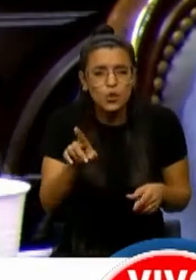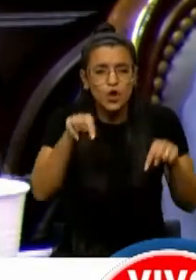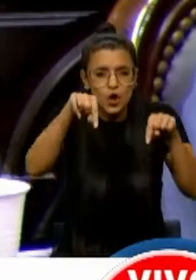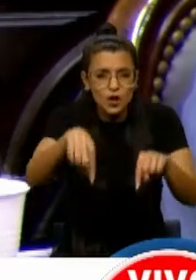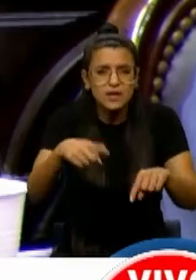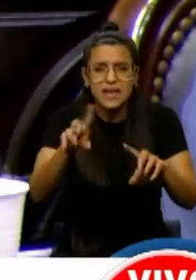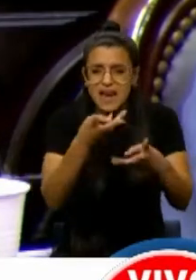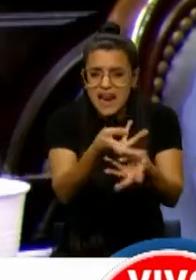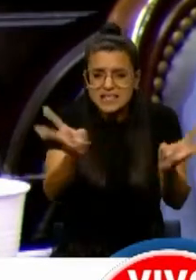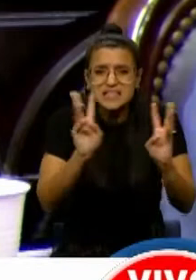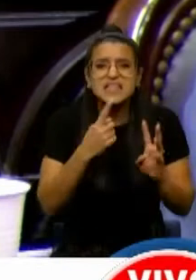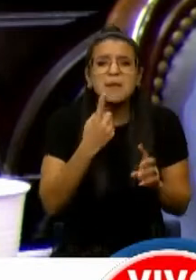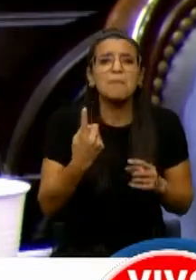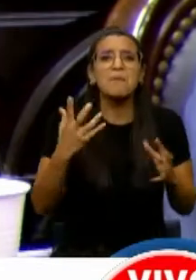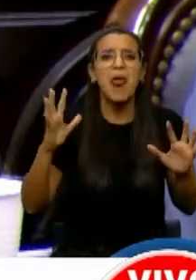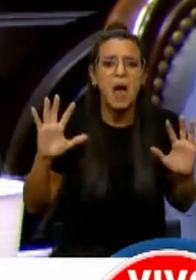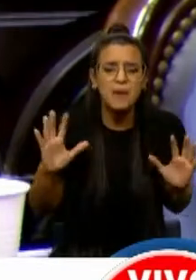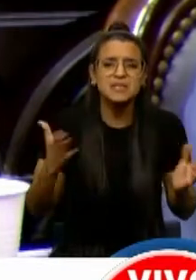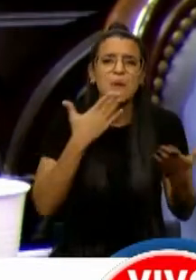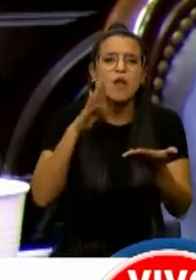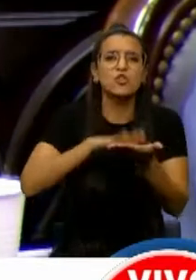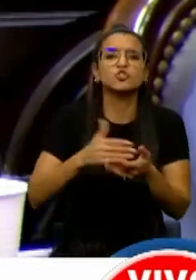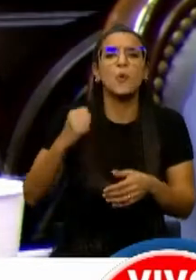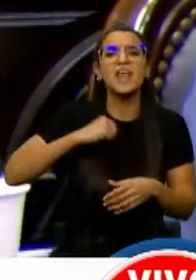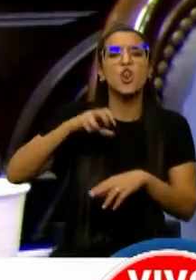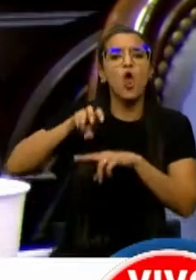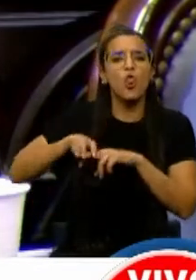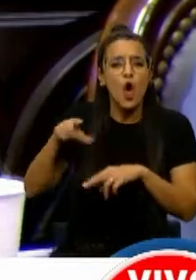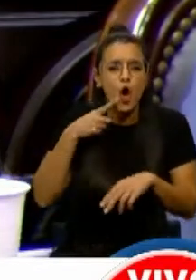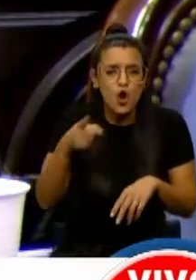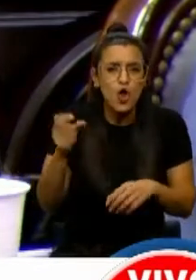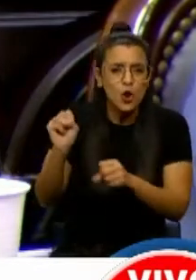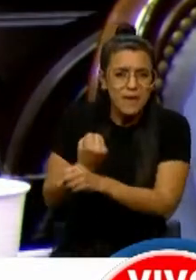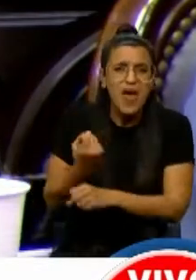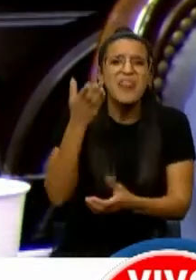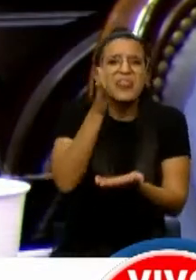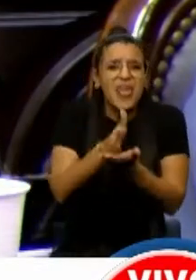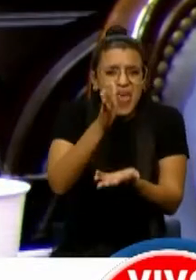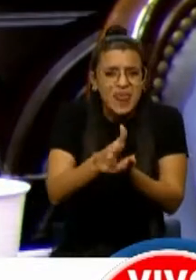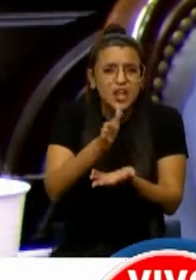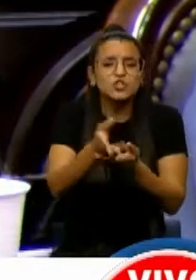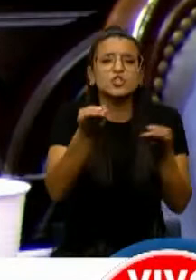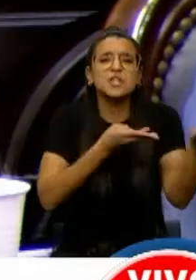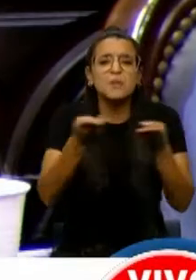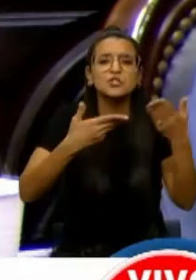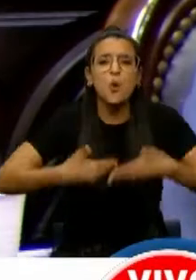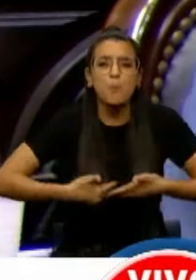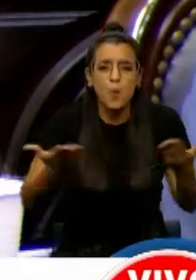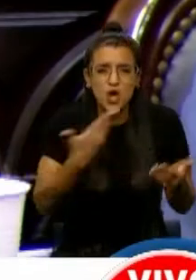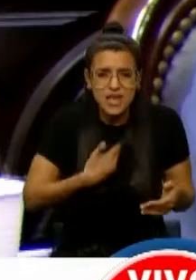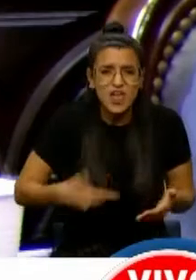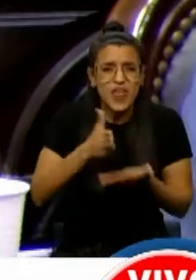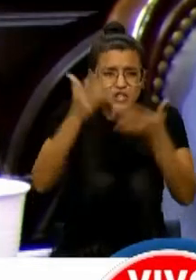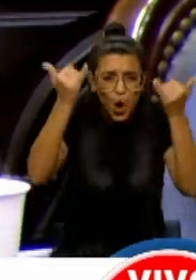este recinto está diciendo por primera vez y hablando del inodoro que le rompieron, que tienen derecho a usar los servicios públicos del